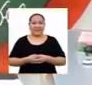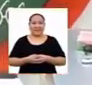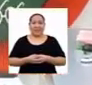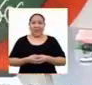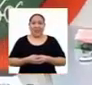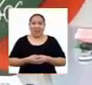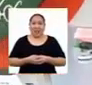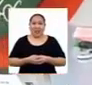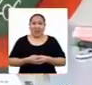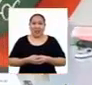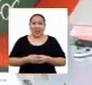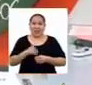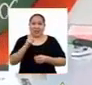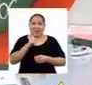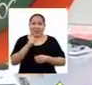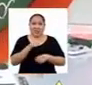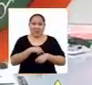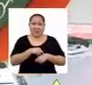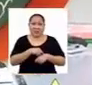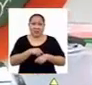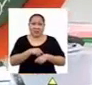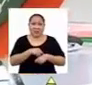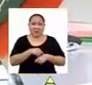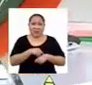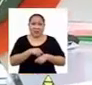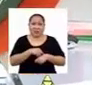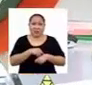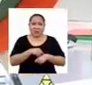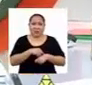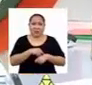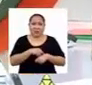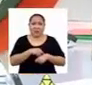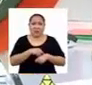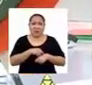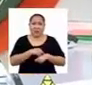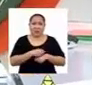¿Ah? ¿Todavía no es hora?